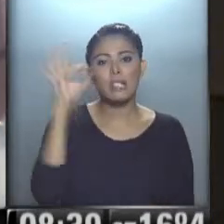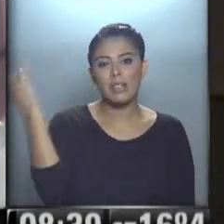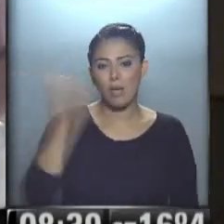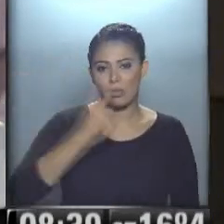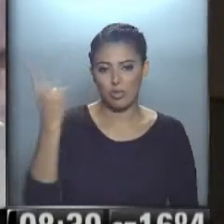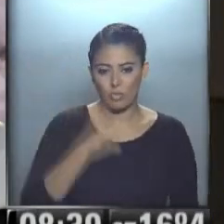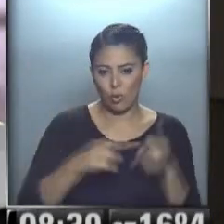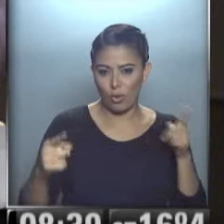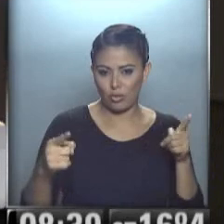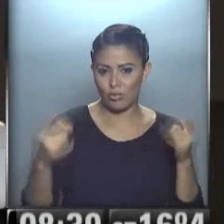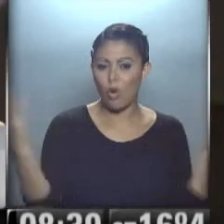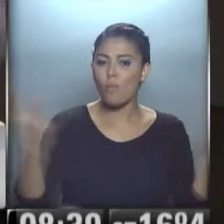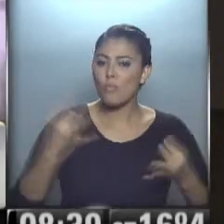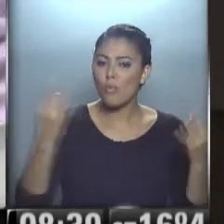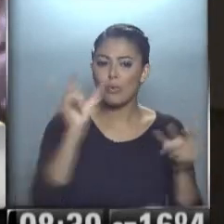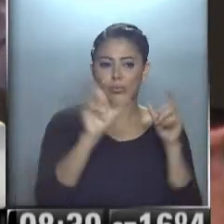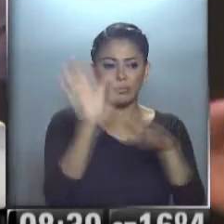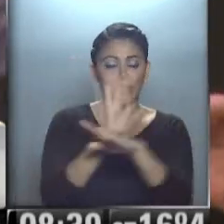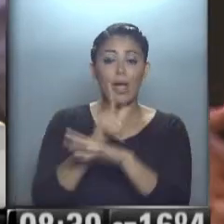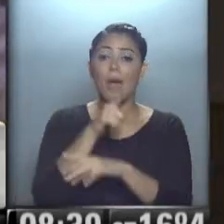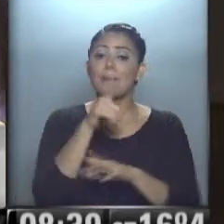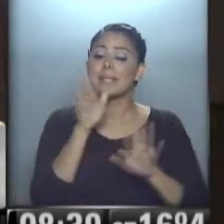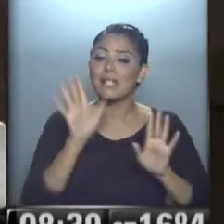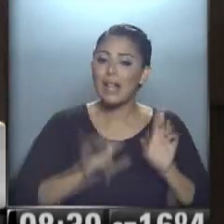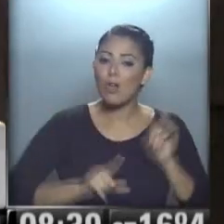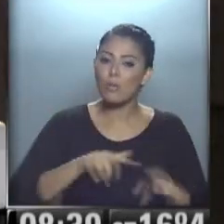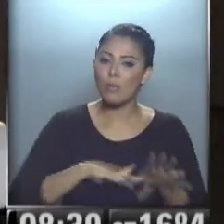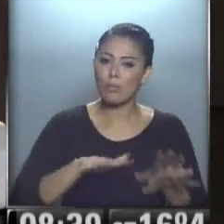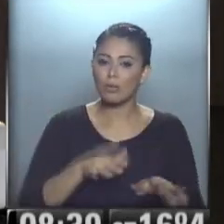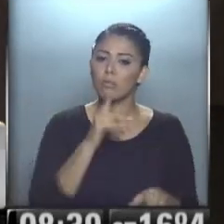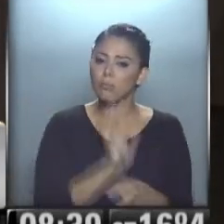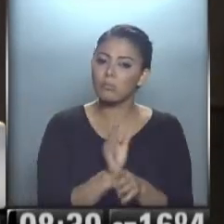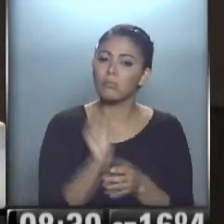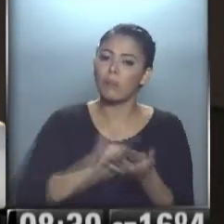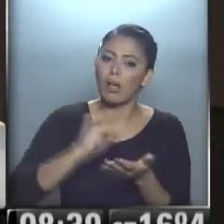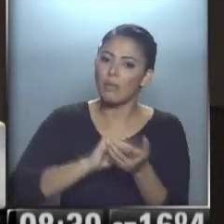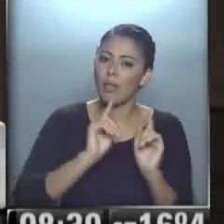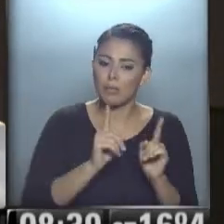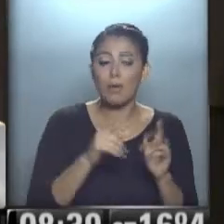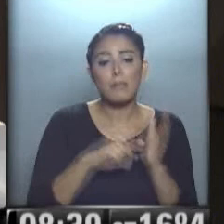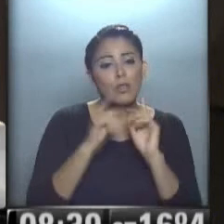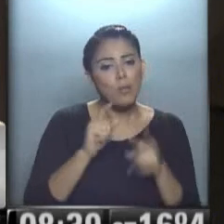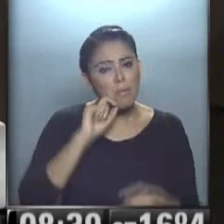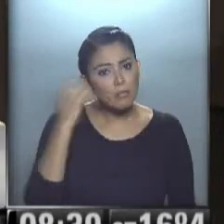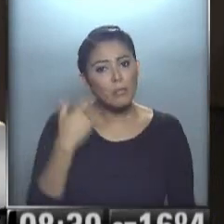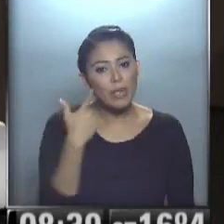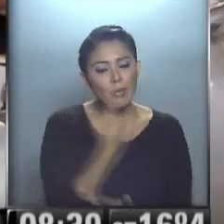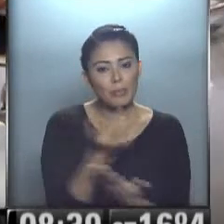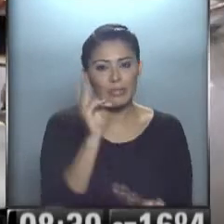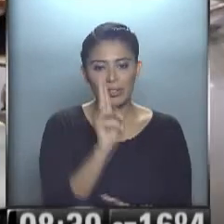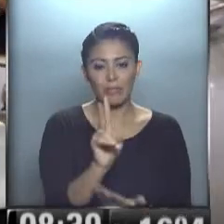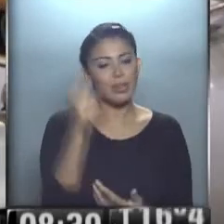minutos, buenas actuaciones, tal vez en algún punto empieza a repetirse un poquito, pero es una buena obra como para compartir